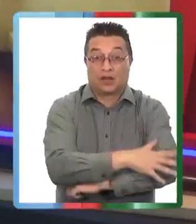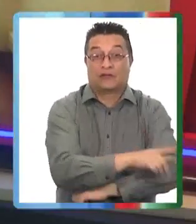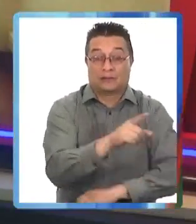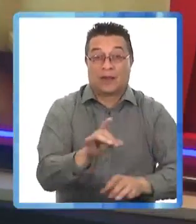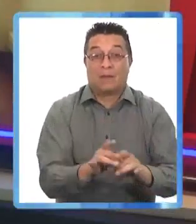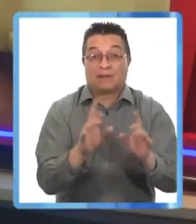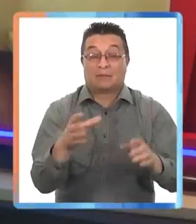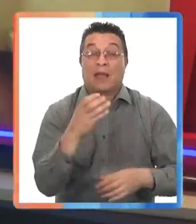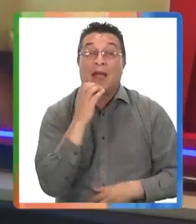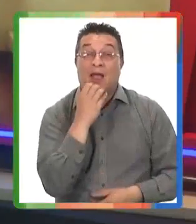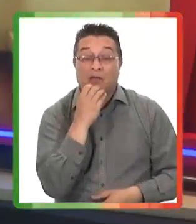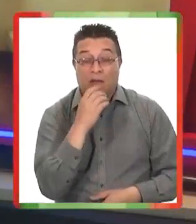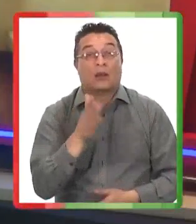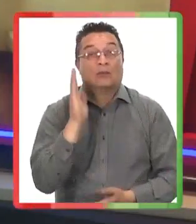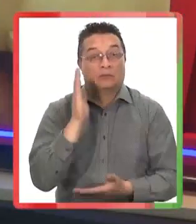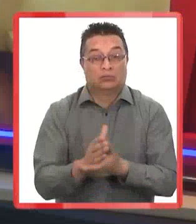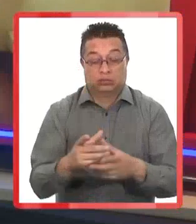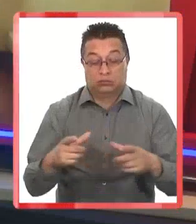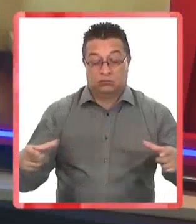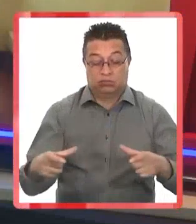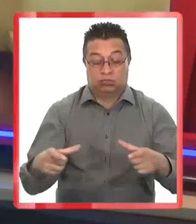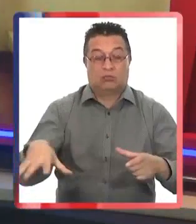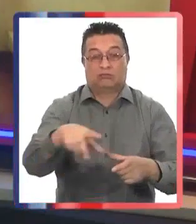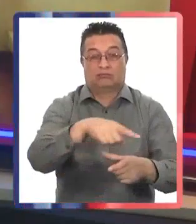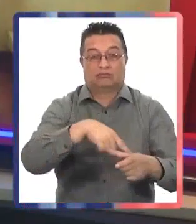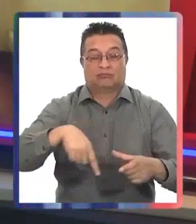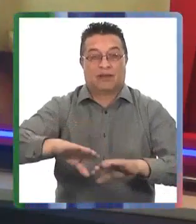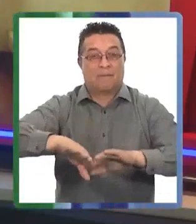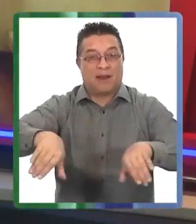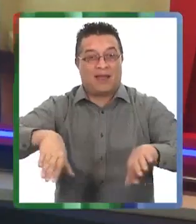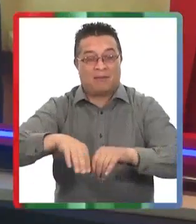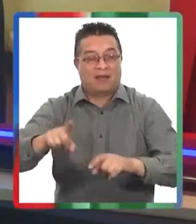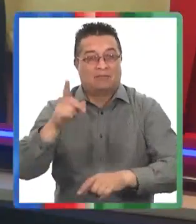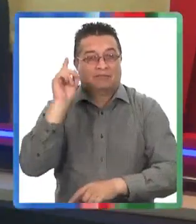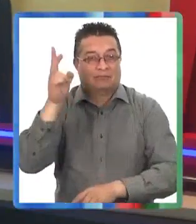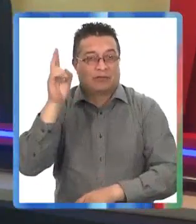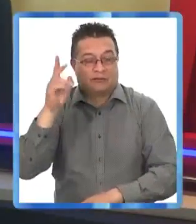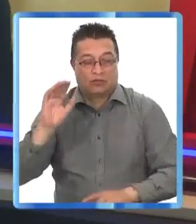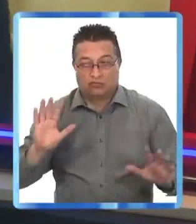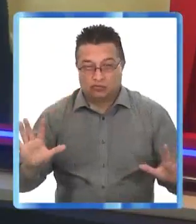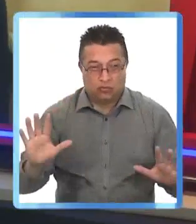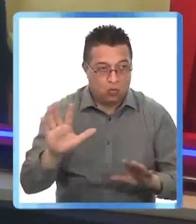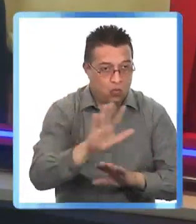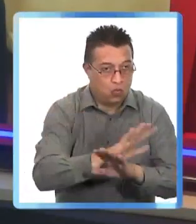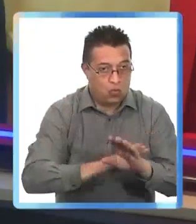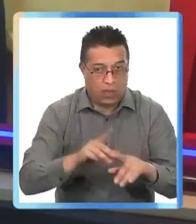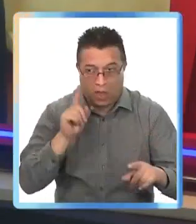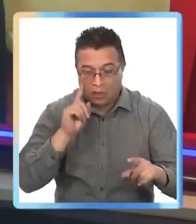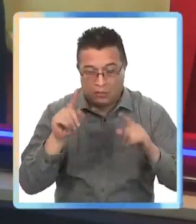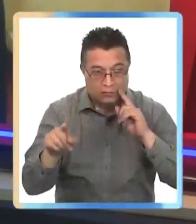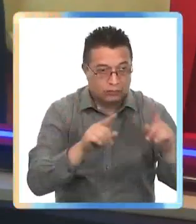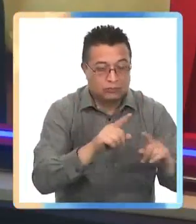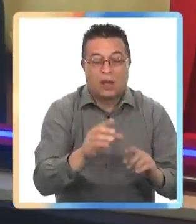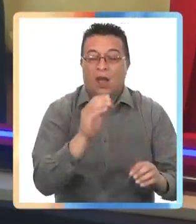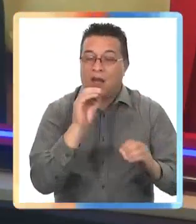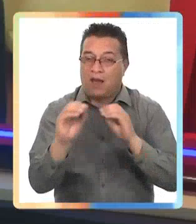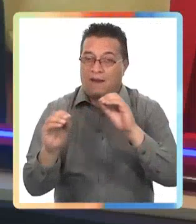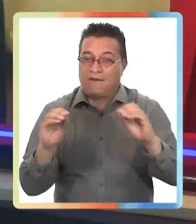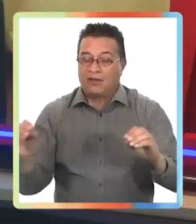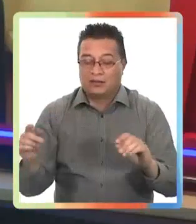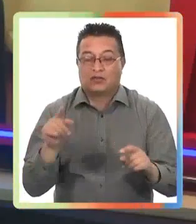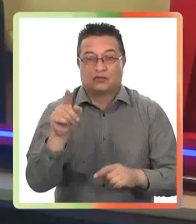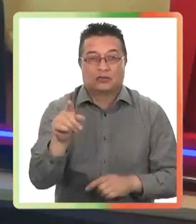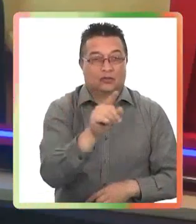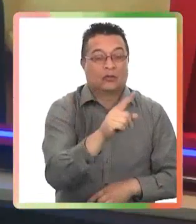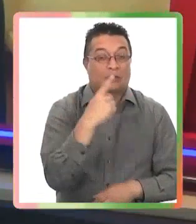Antofagasta, por ejemplo, estableció un perímetro de seguridad en torno a las principales playas para decirle a la gente cuidado con esto. Y hay recomendaciones que ustedes